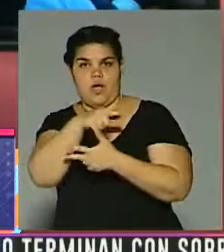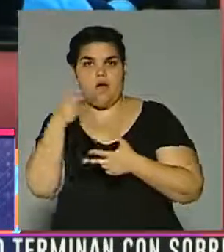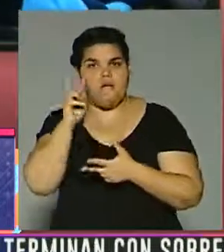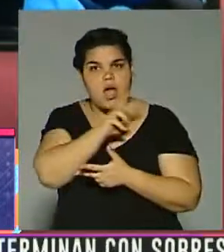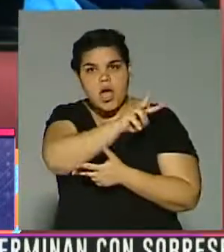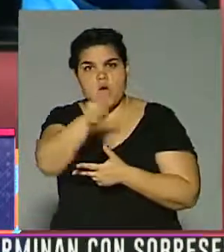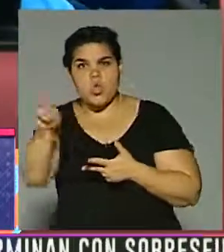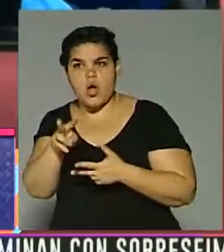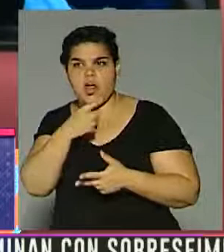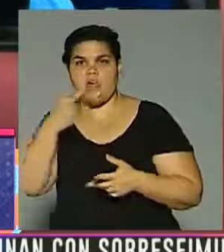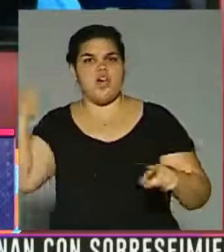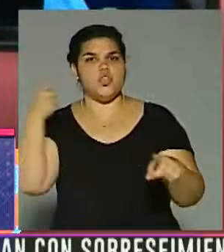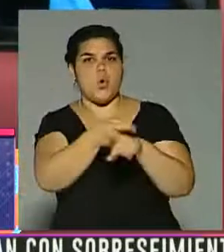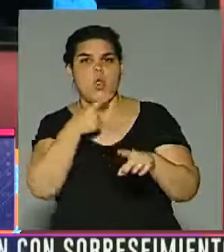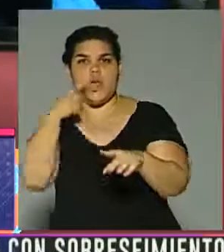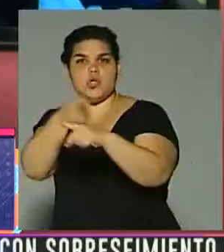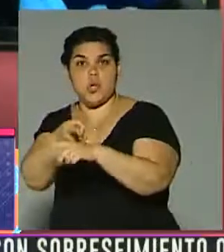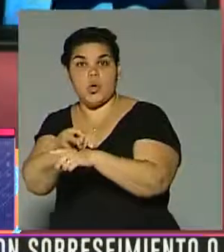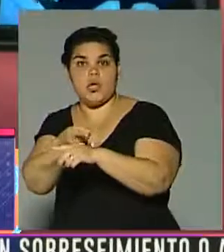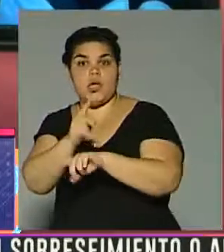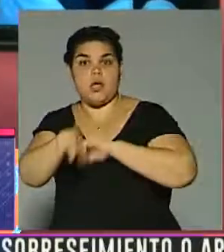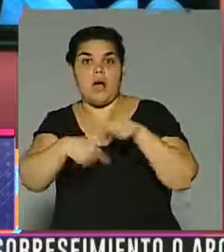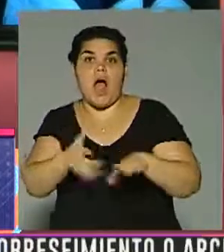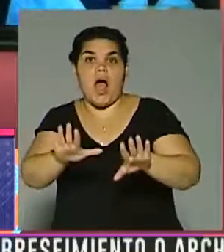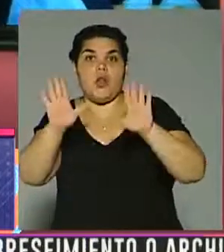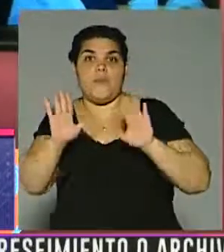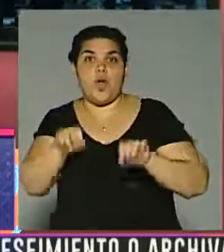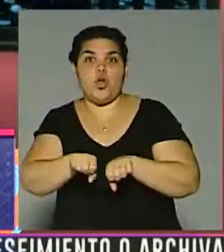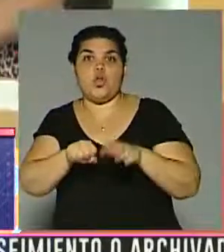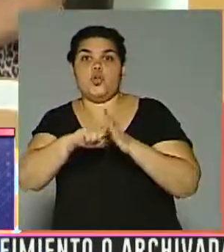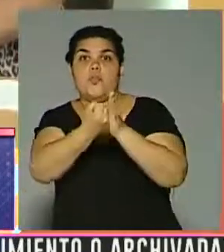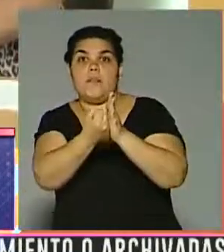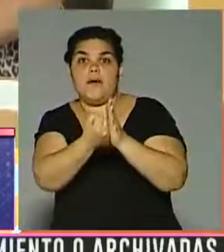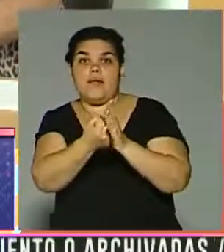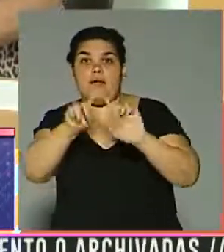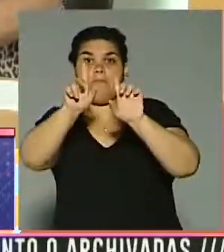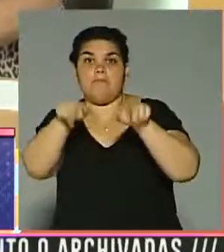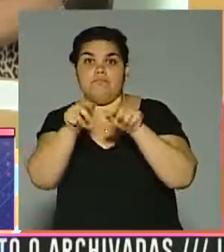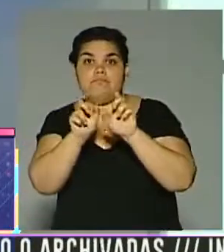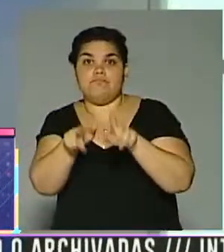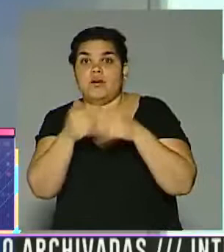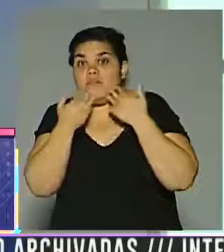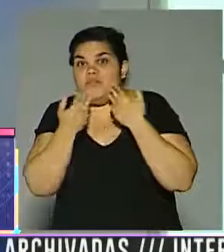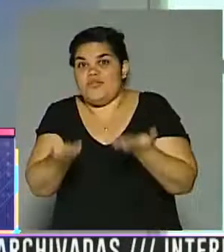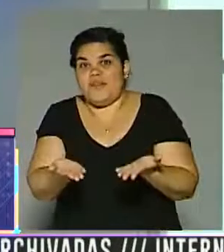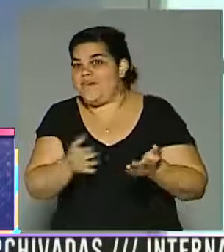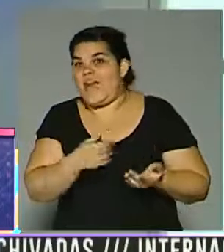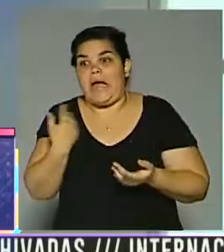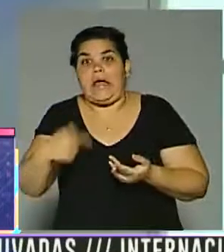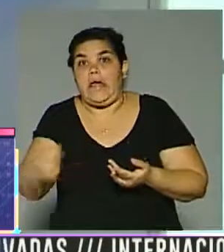que podrían ser suspendidos. Es toda una incógnita, pero no se sabrá qué pasa con ellos. Bueno, es todo un tema, ¿no? Pensar. ¿Y